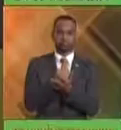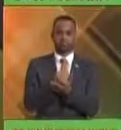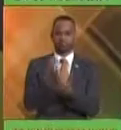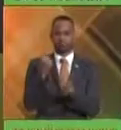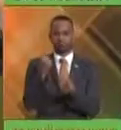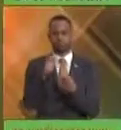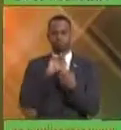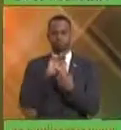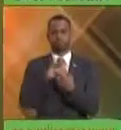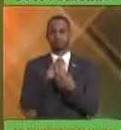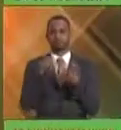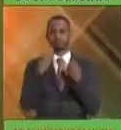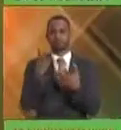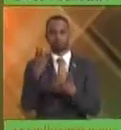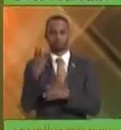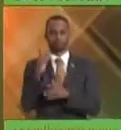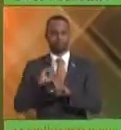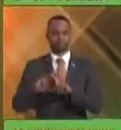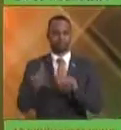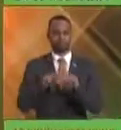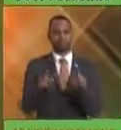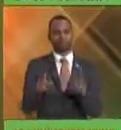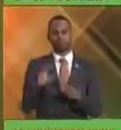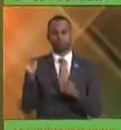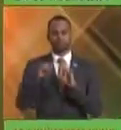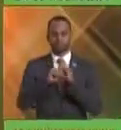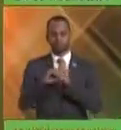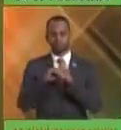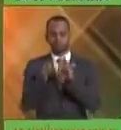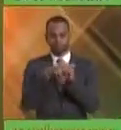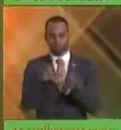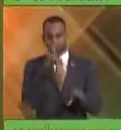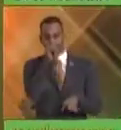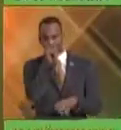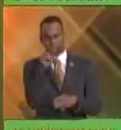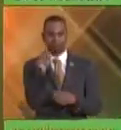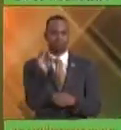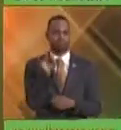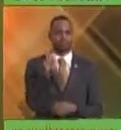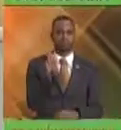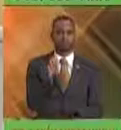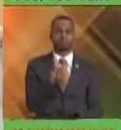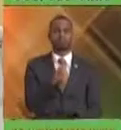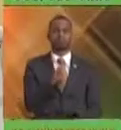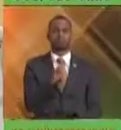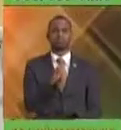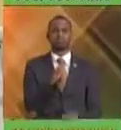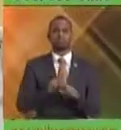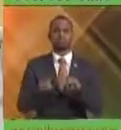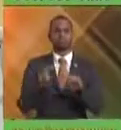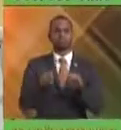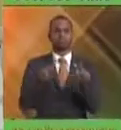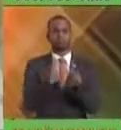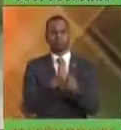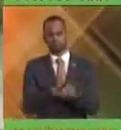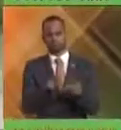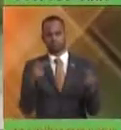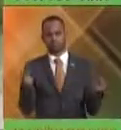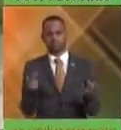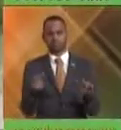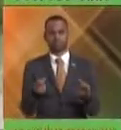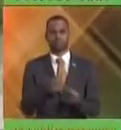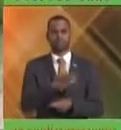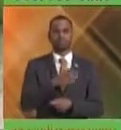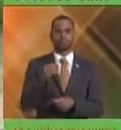tenemos muchas artes además estamos difundiendo lo por twitter por facebook por la prensa escrita